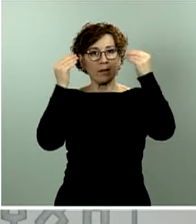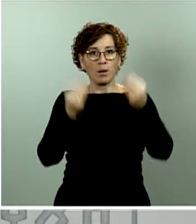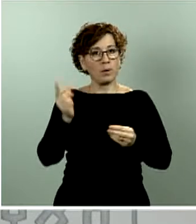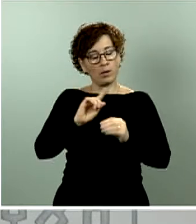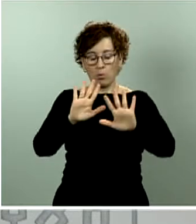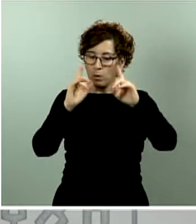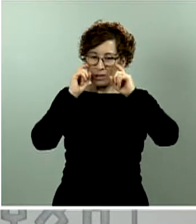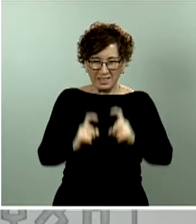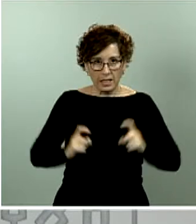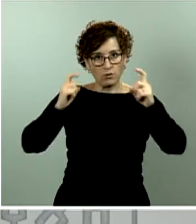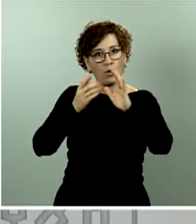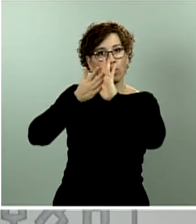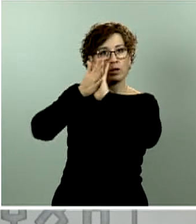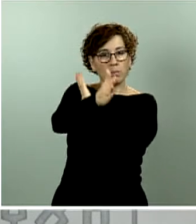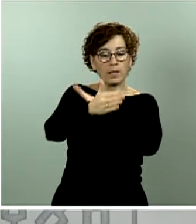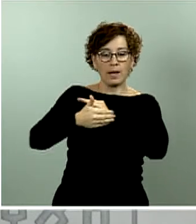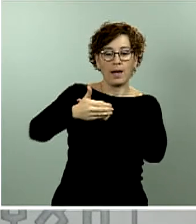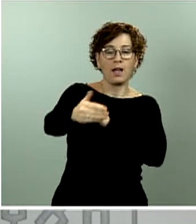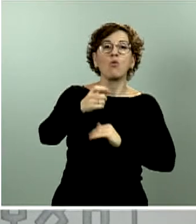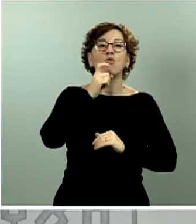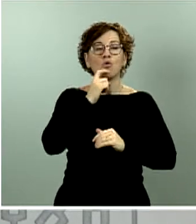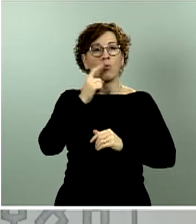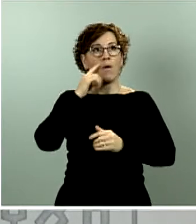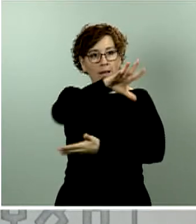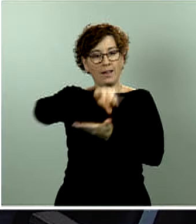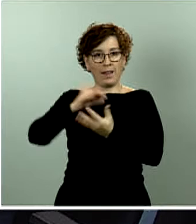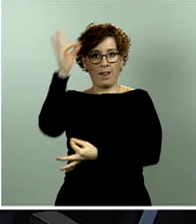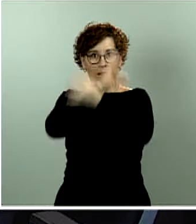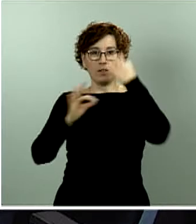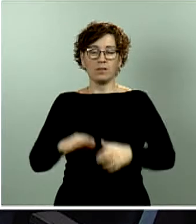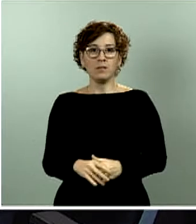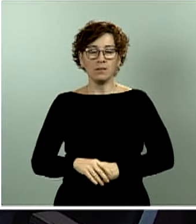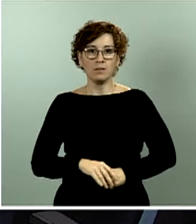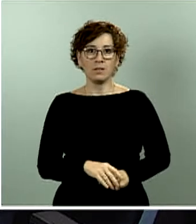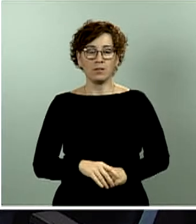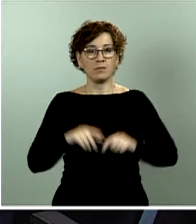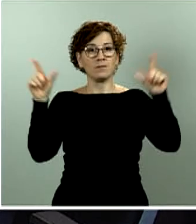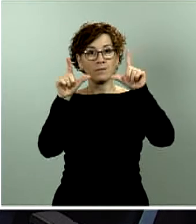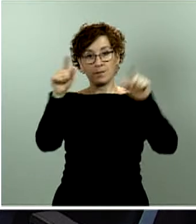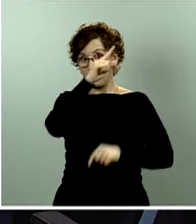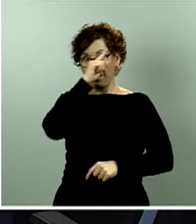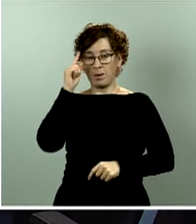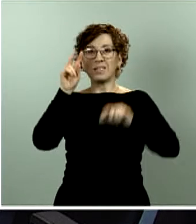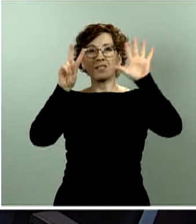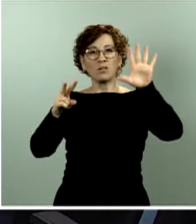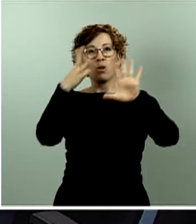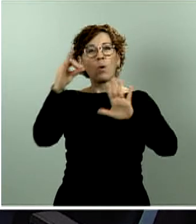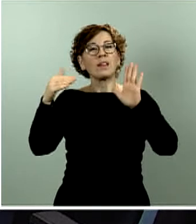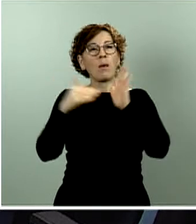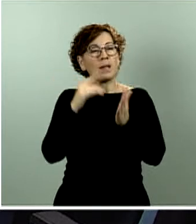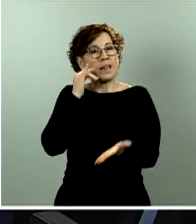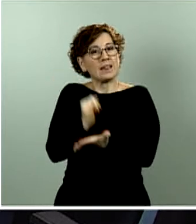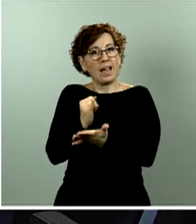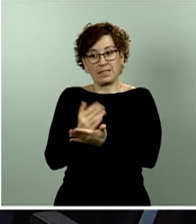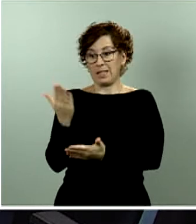los próximos días o semanas. Doctor, Telemadrid pregunta por los 750.000 test que ayer distribuyó Sanidad a